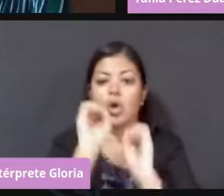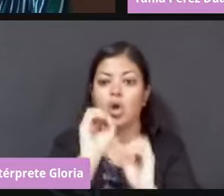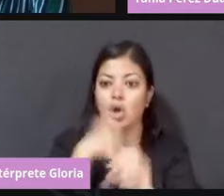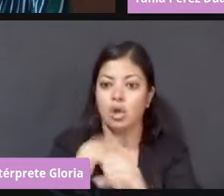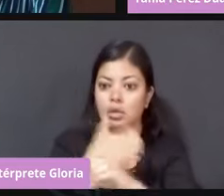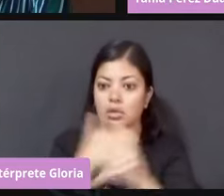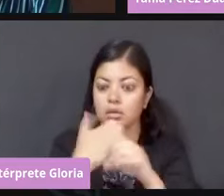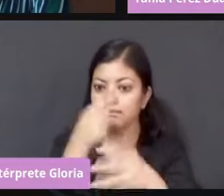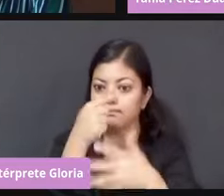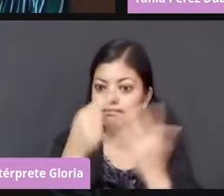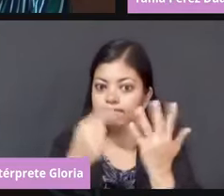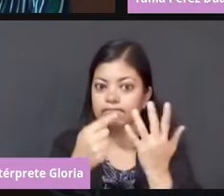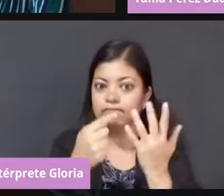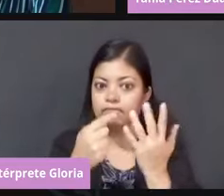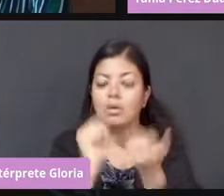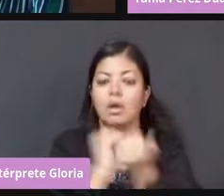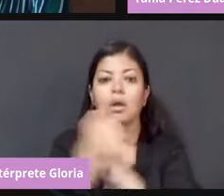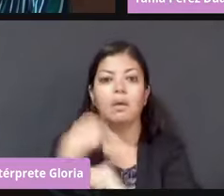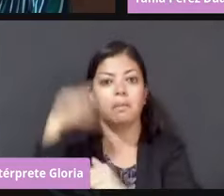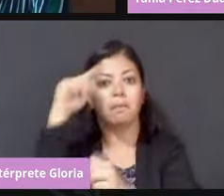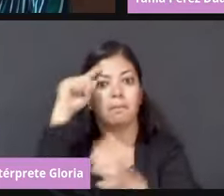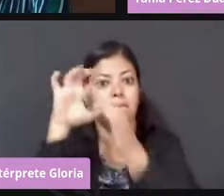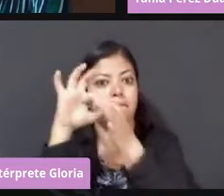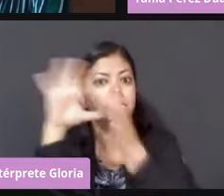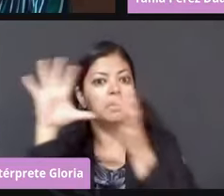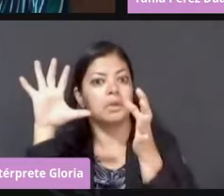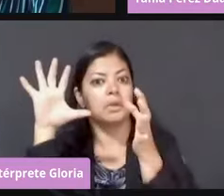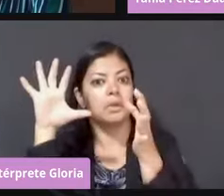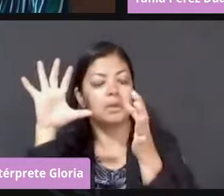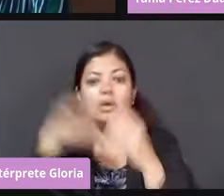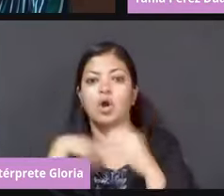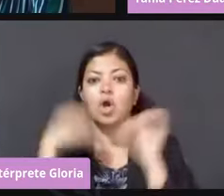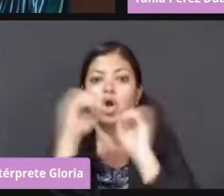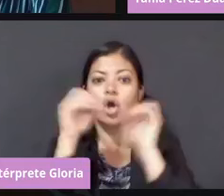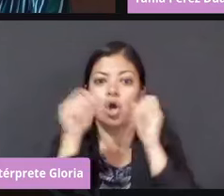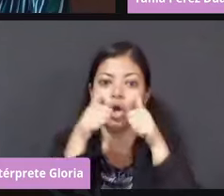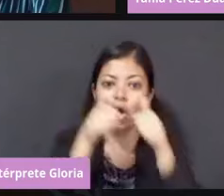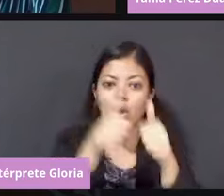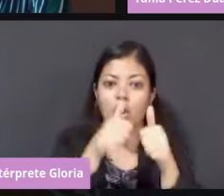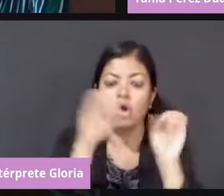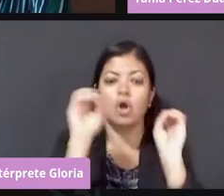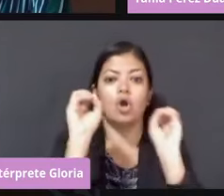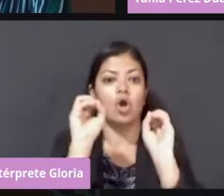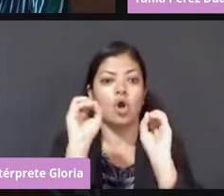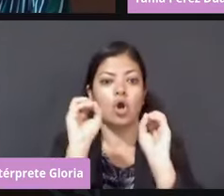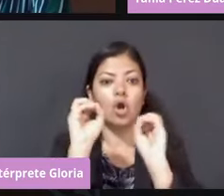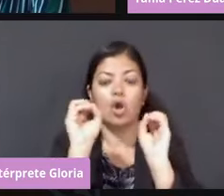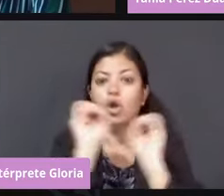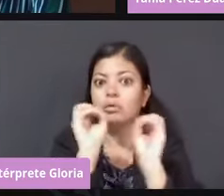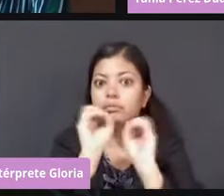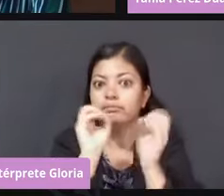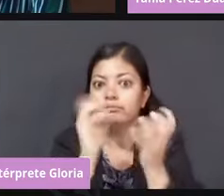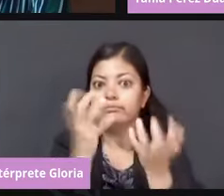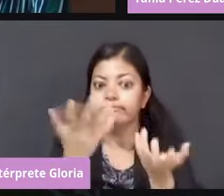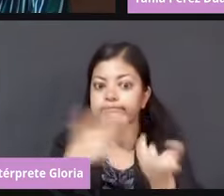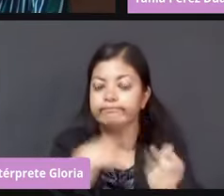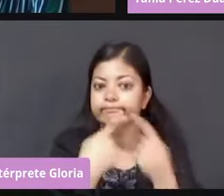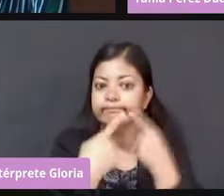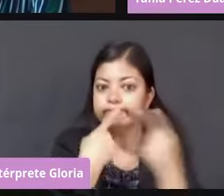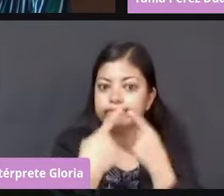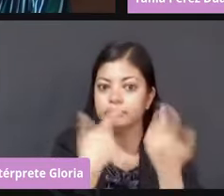que entonces ando ida y ya no puse atención o ya no seguí el hilo de la conversación, pero no por un tema